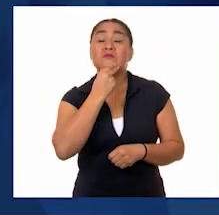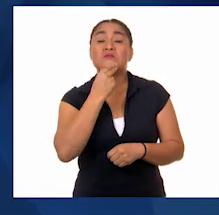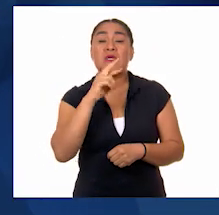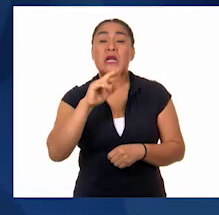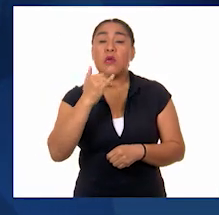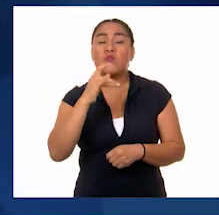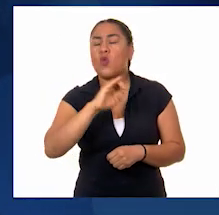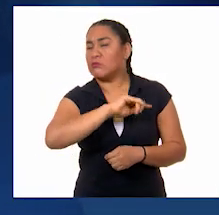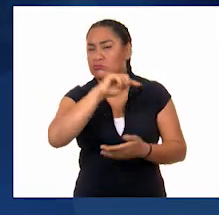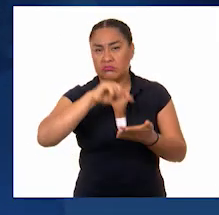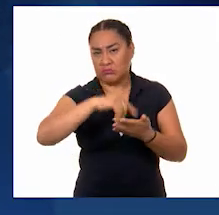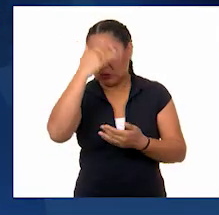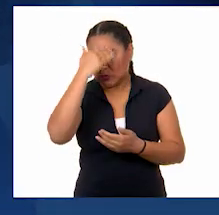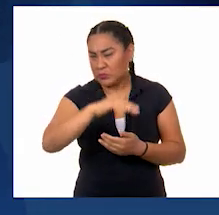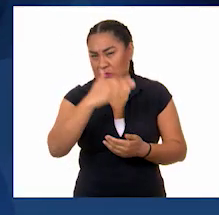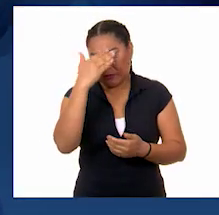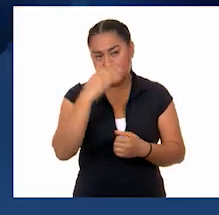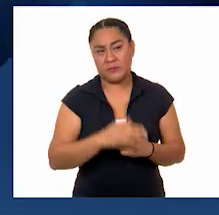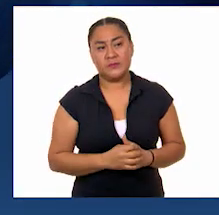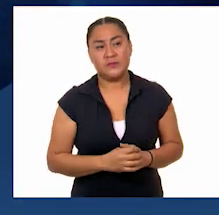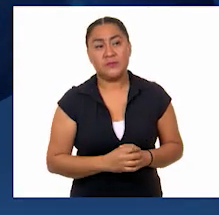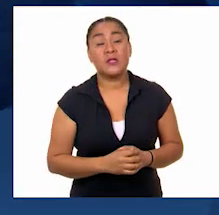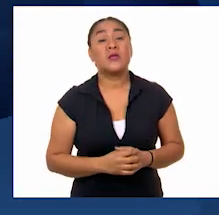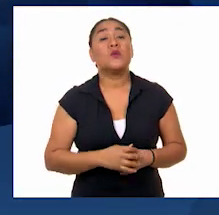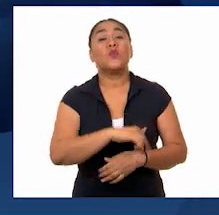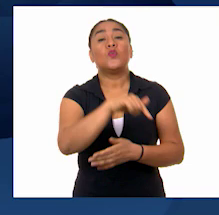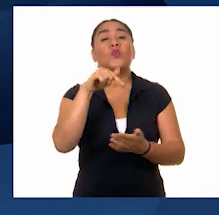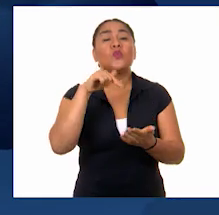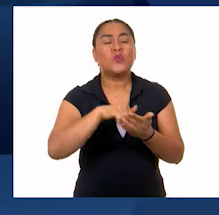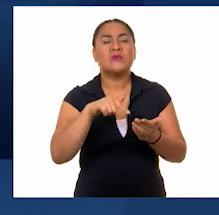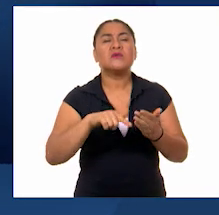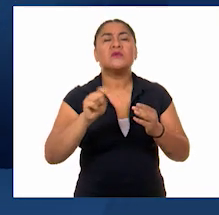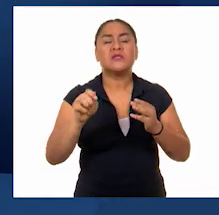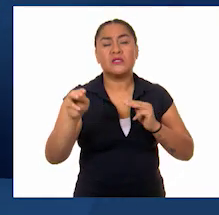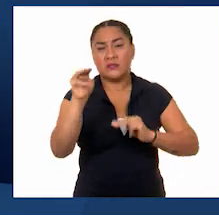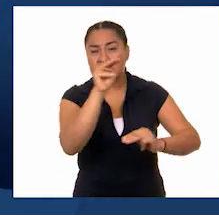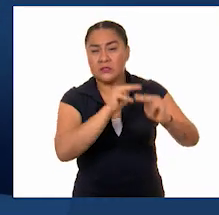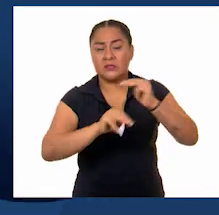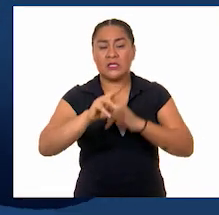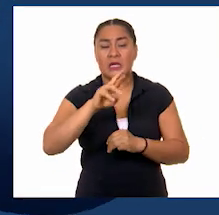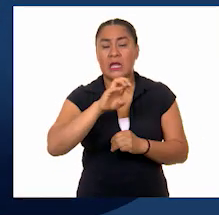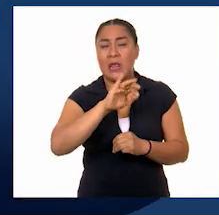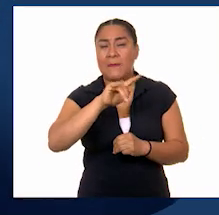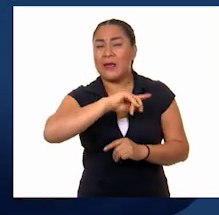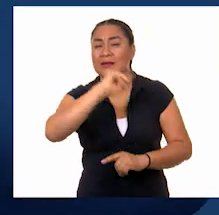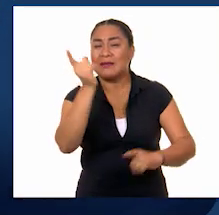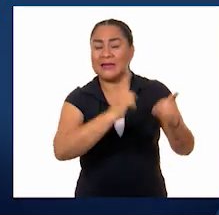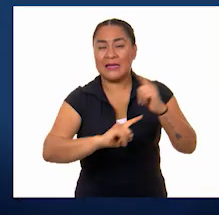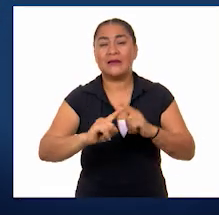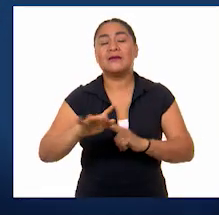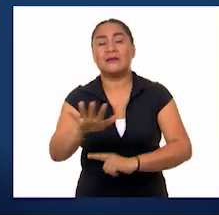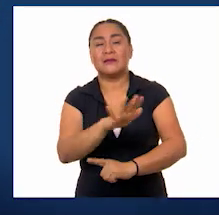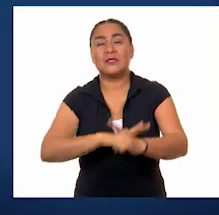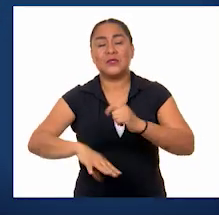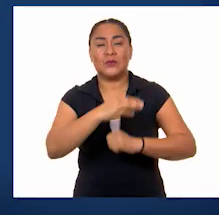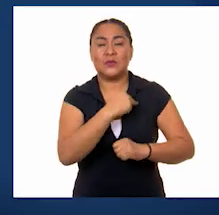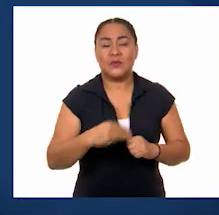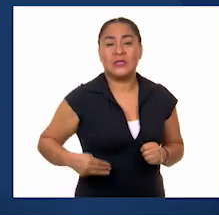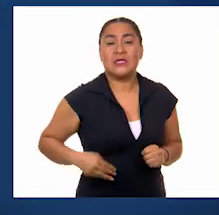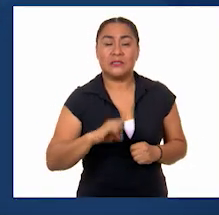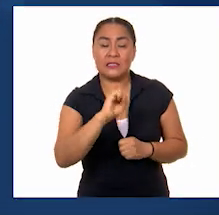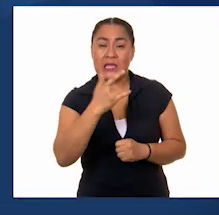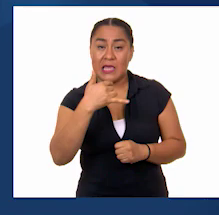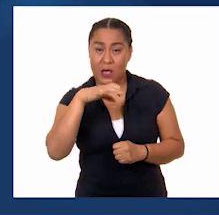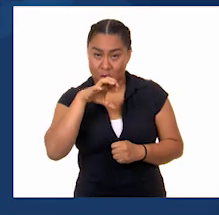está. Estamos en el lugar, en el Cerro Relámpago del municipio de Santiago Comaltepec, a donde habita